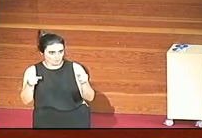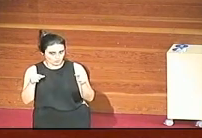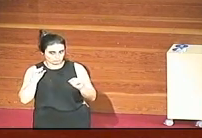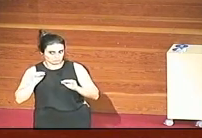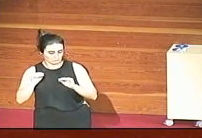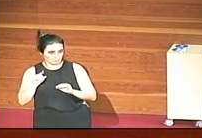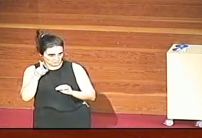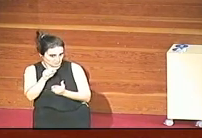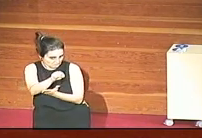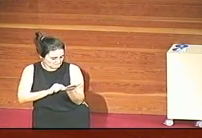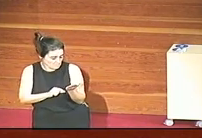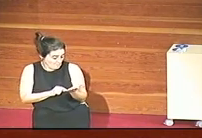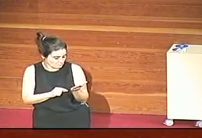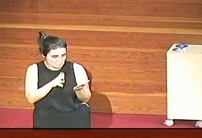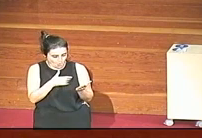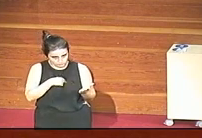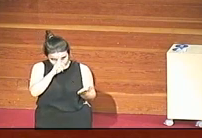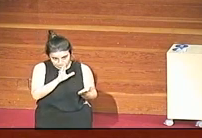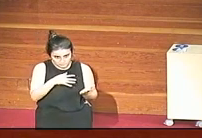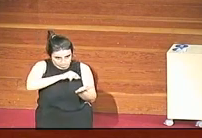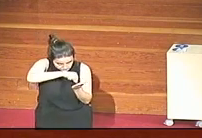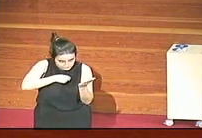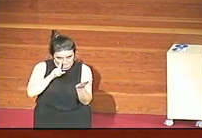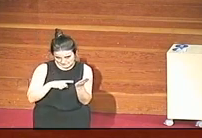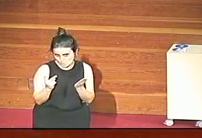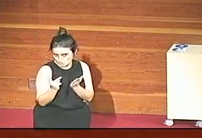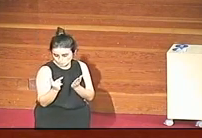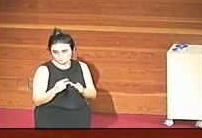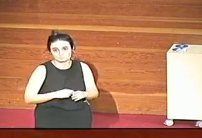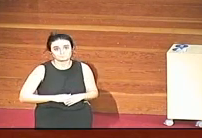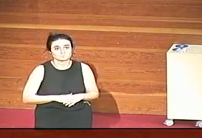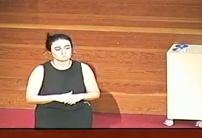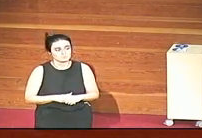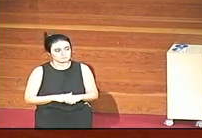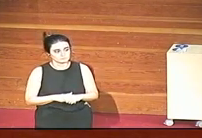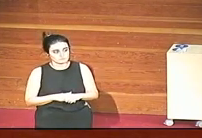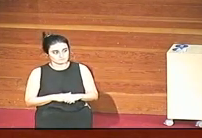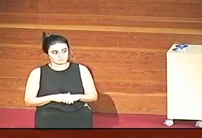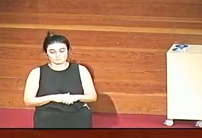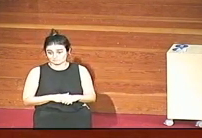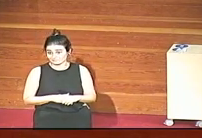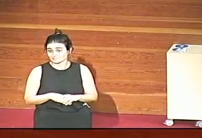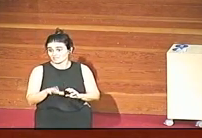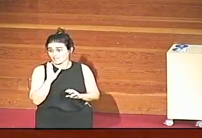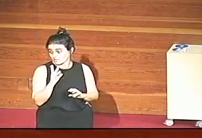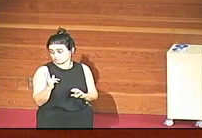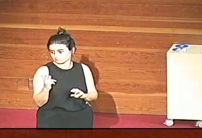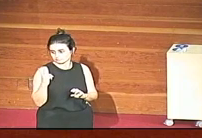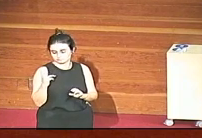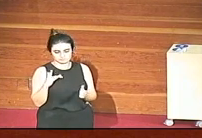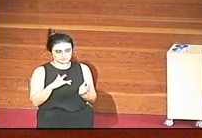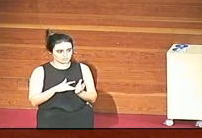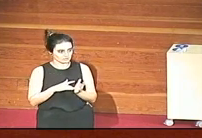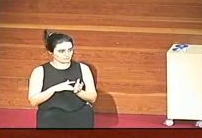está y bueno pues como decía hace un par de días hicieron un vertido